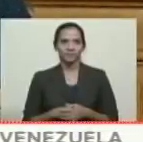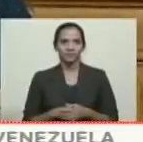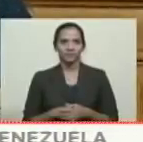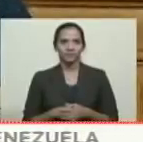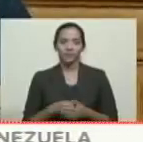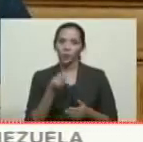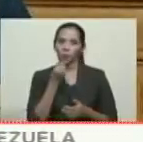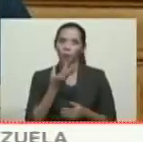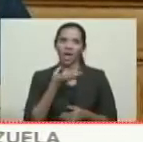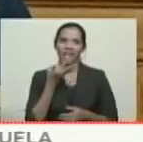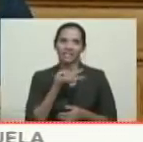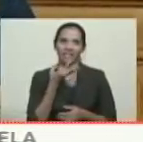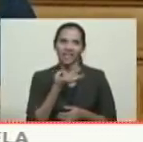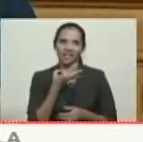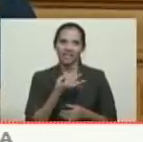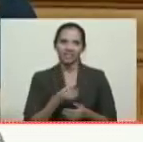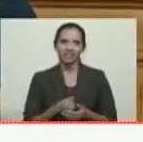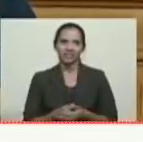Muy buenas tardes.